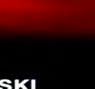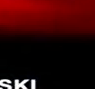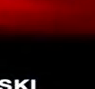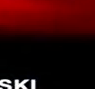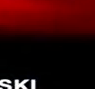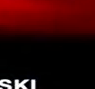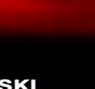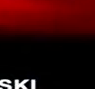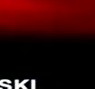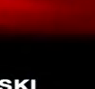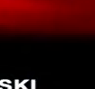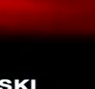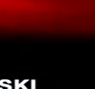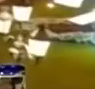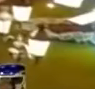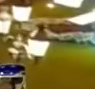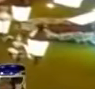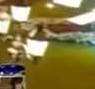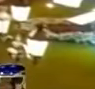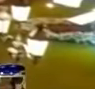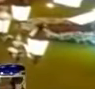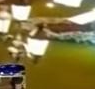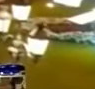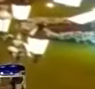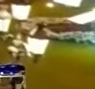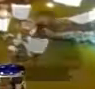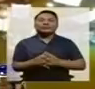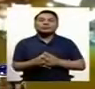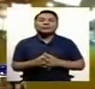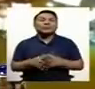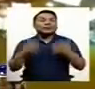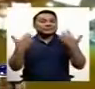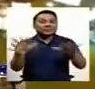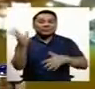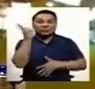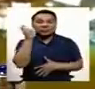Como hemos escuchado el mensaje del presidente.